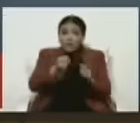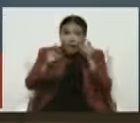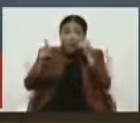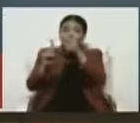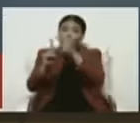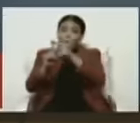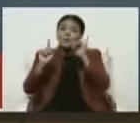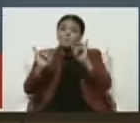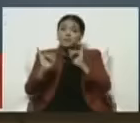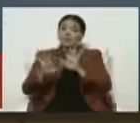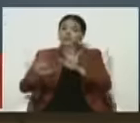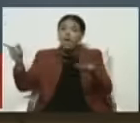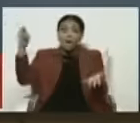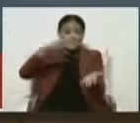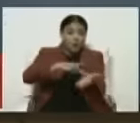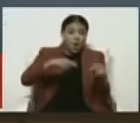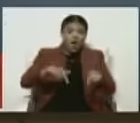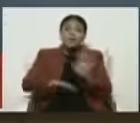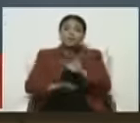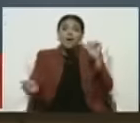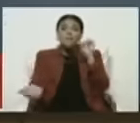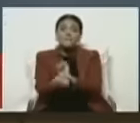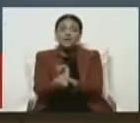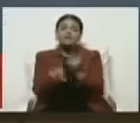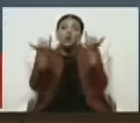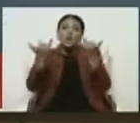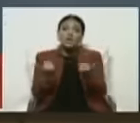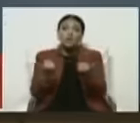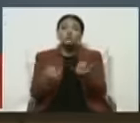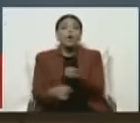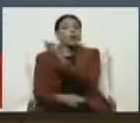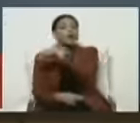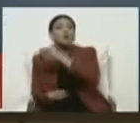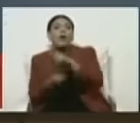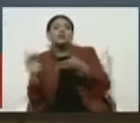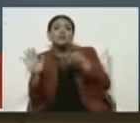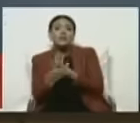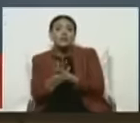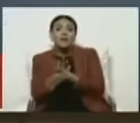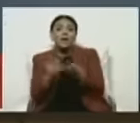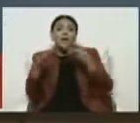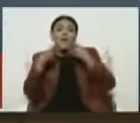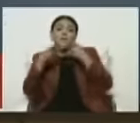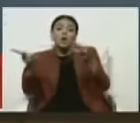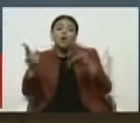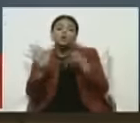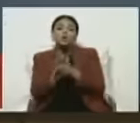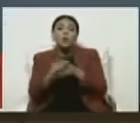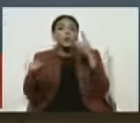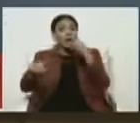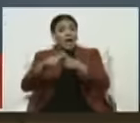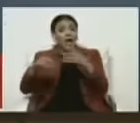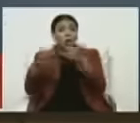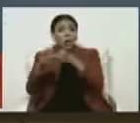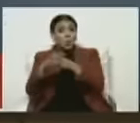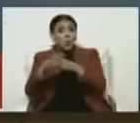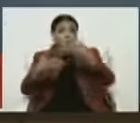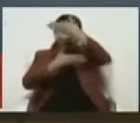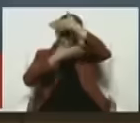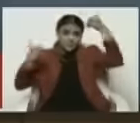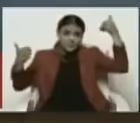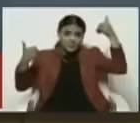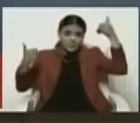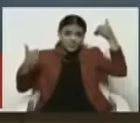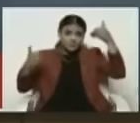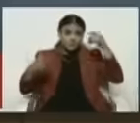preso, y de pronto entonces colocan que ahora esta extinta organización es,